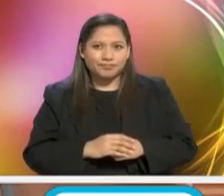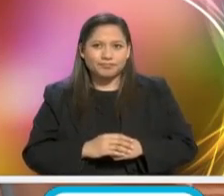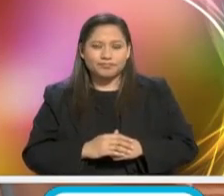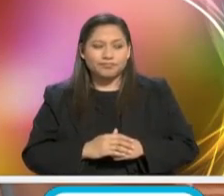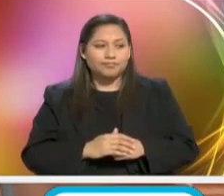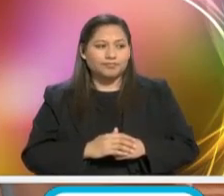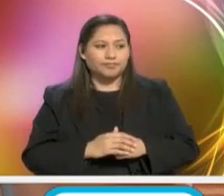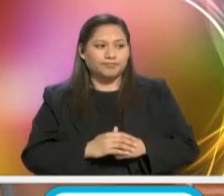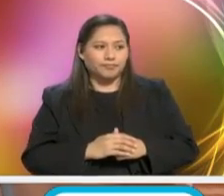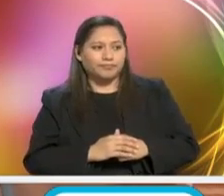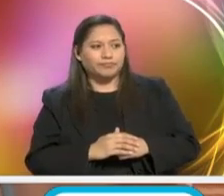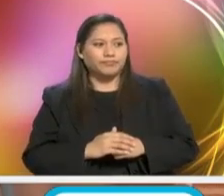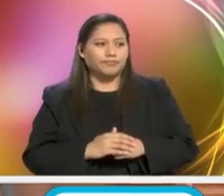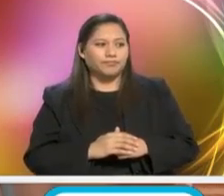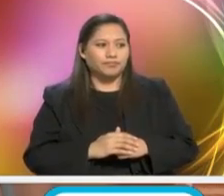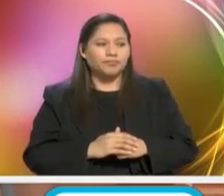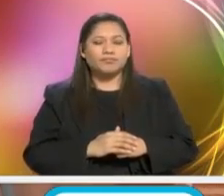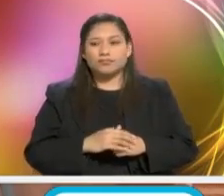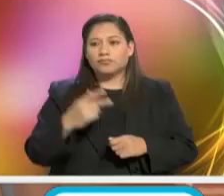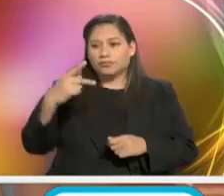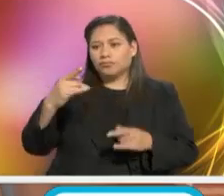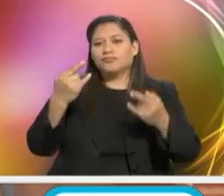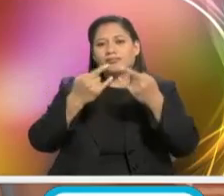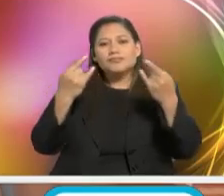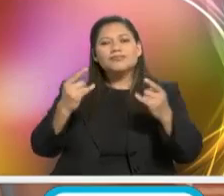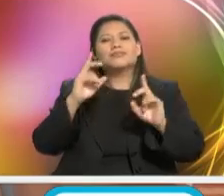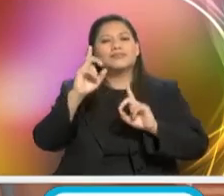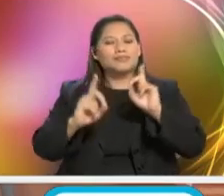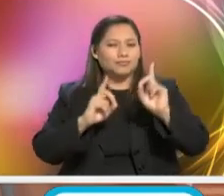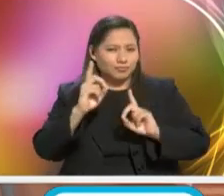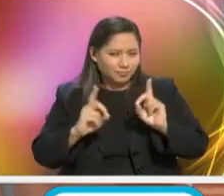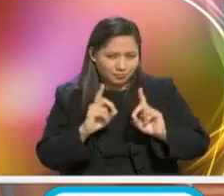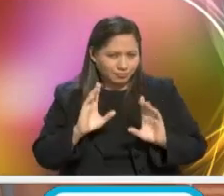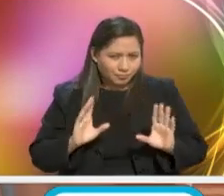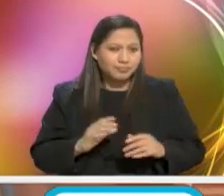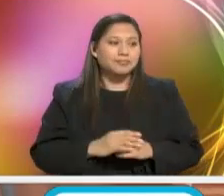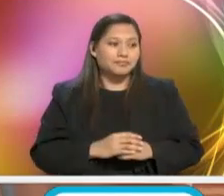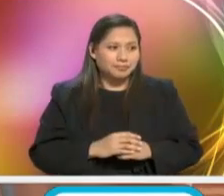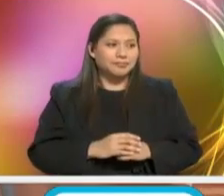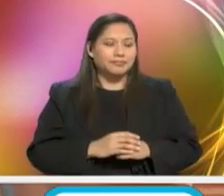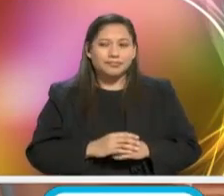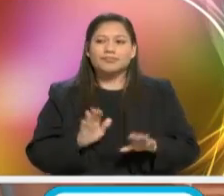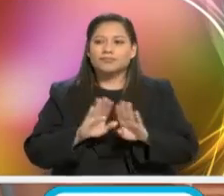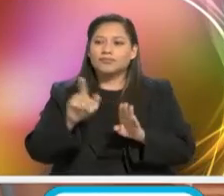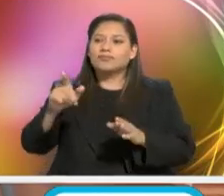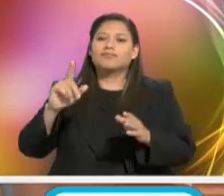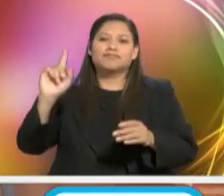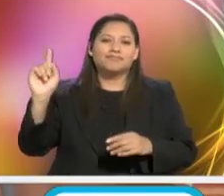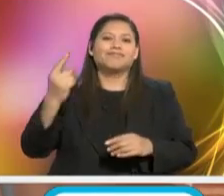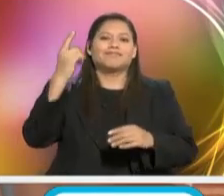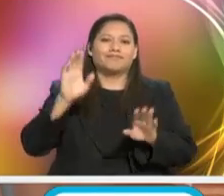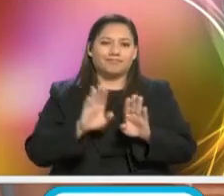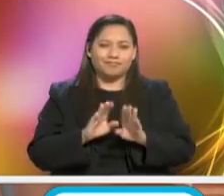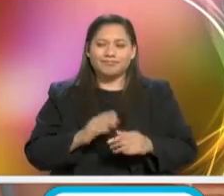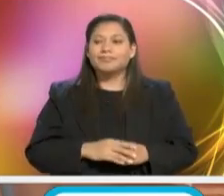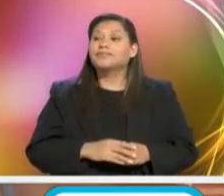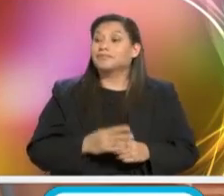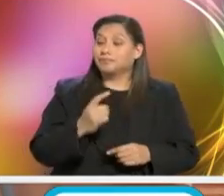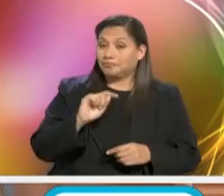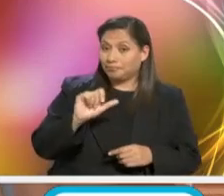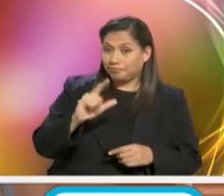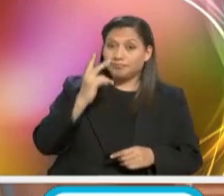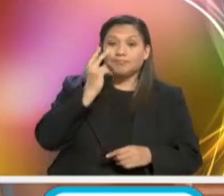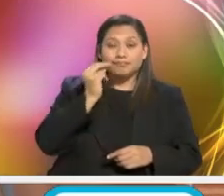de vida de alguna manera. Deportiva. ¿Sí? Exacto, deportiva, Eso, vamos sí, a su decirlo historia así. de vida deportiva. ¿Cómo es que llegaron? Pues, ¿qué tal, Sí. Paola? Ya